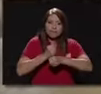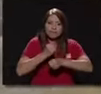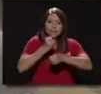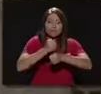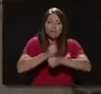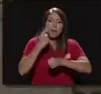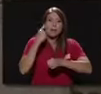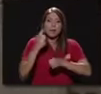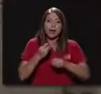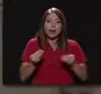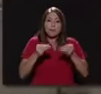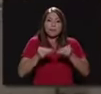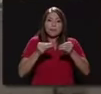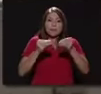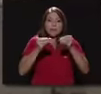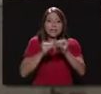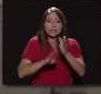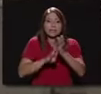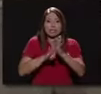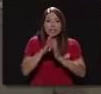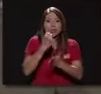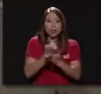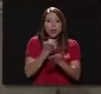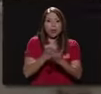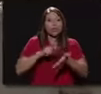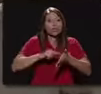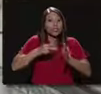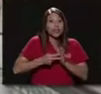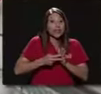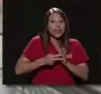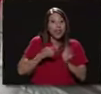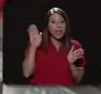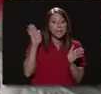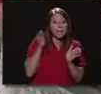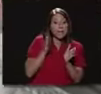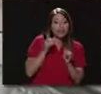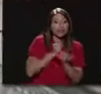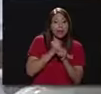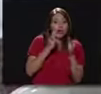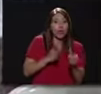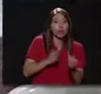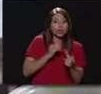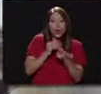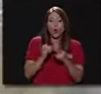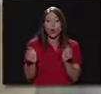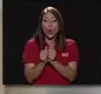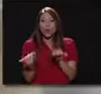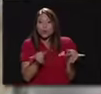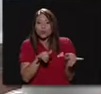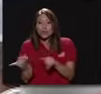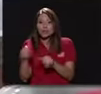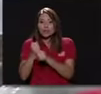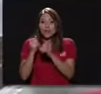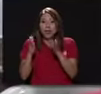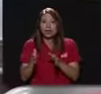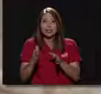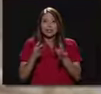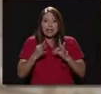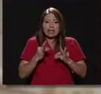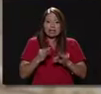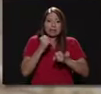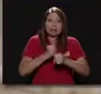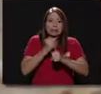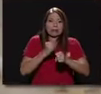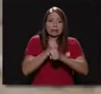y generar mayor crecimiento económico. Esto significa que con menos trabajadores o con los mismos, tratemos de hacer más. ¿Y qué